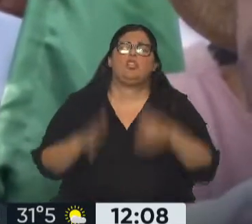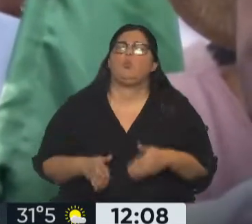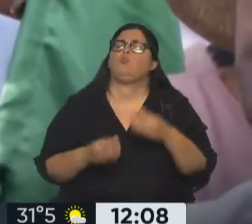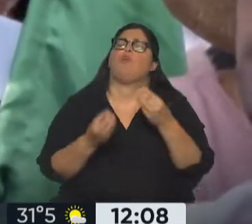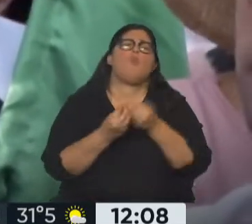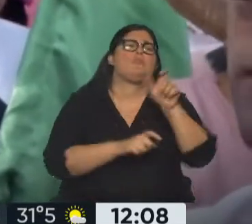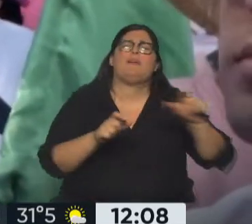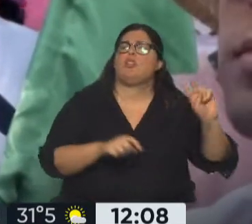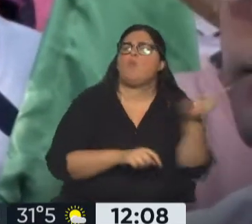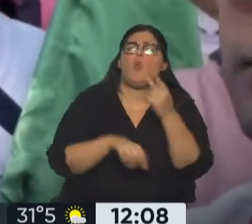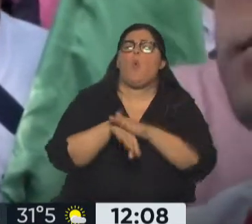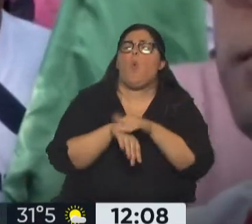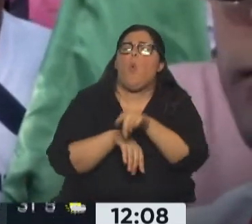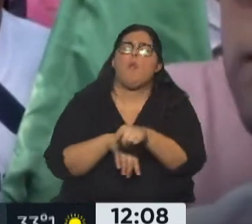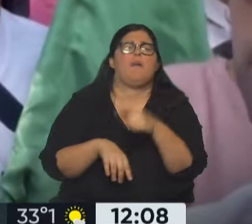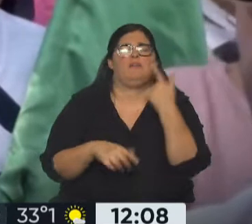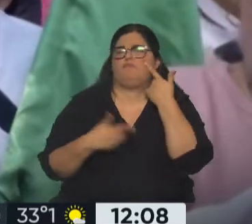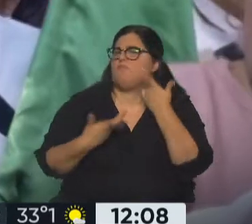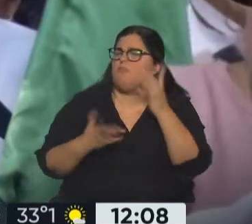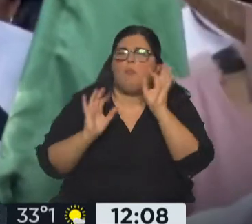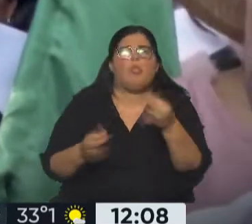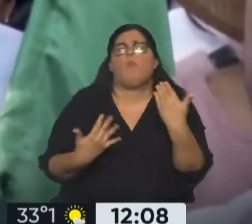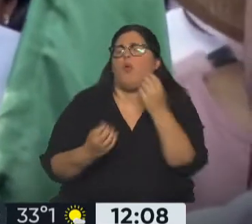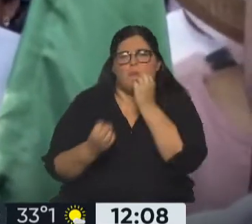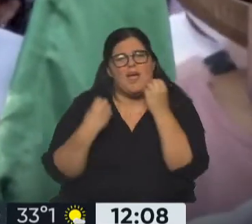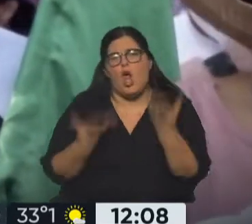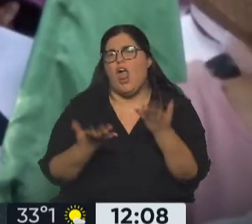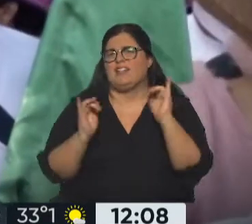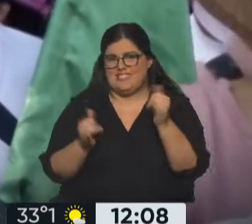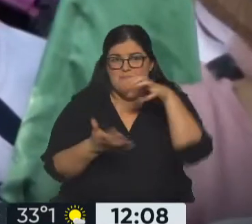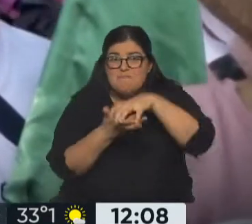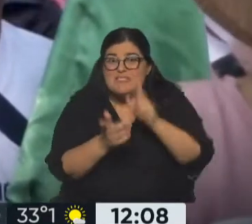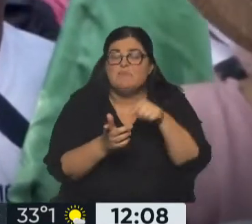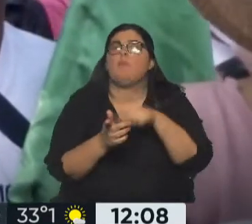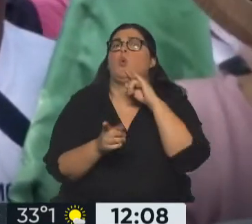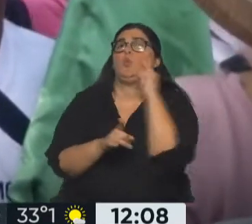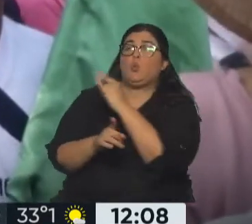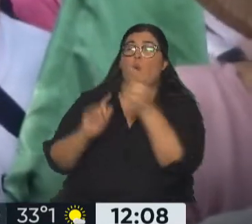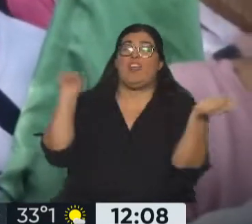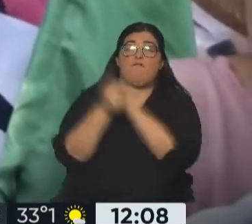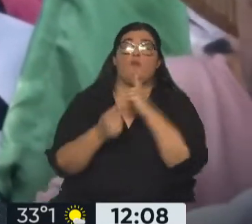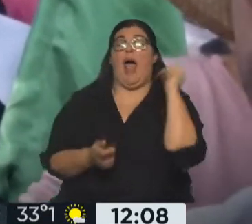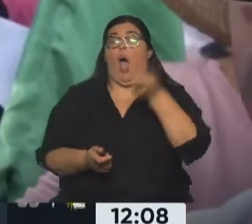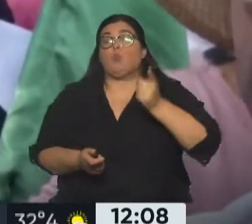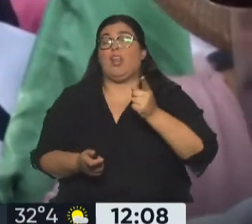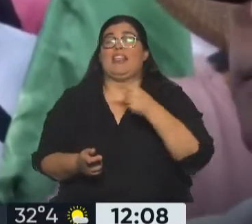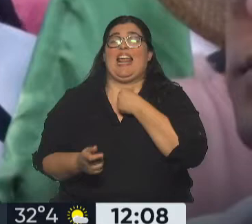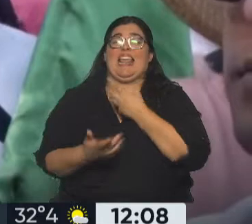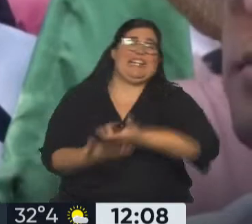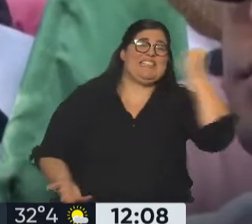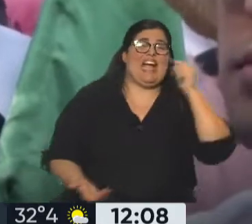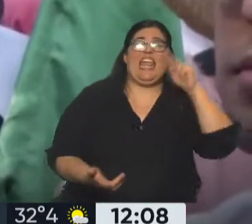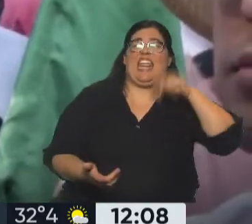país y que claro que es perfectible y que claro que lo podemos mejorar, pero no con su reforma autoritaria que nos quiere quitar a un órgano autónomo